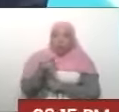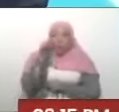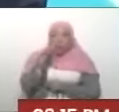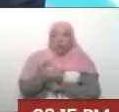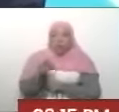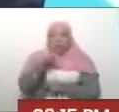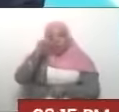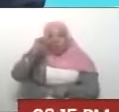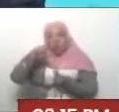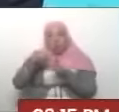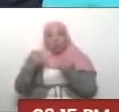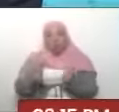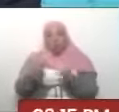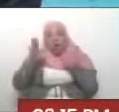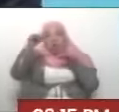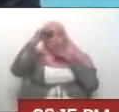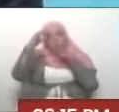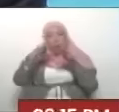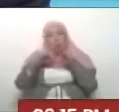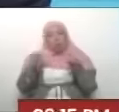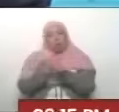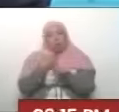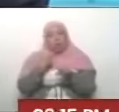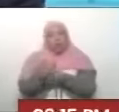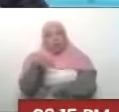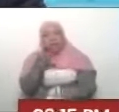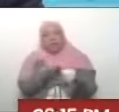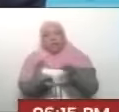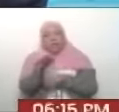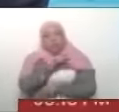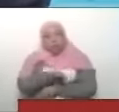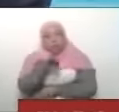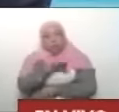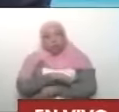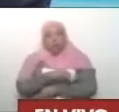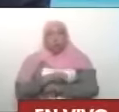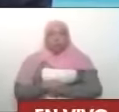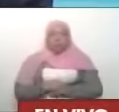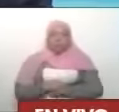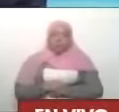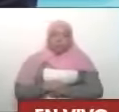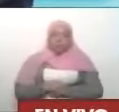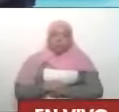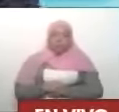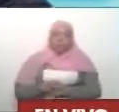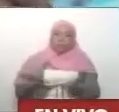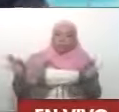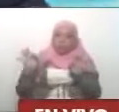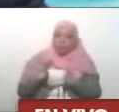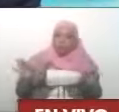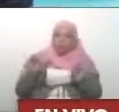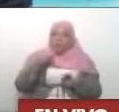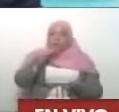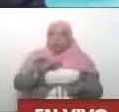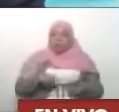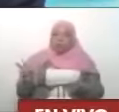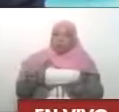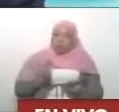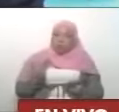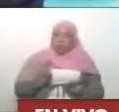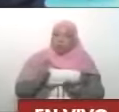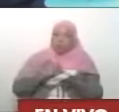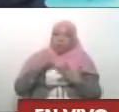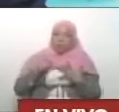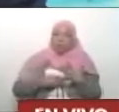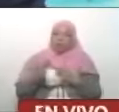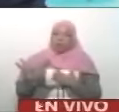es objeto ahorita de atención en todo el campo de las ciencias sociales y de la estrategia. No solo por el carácter histórico que usted ha propuesto